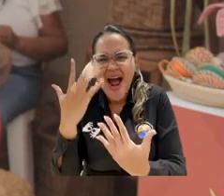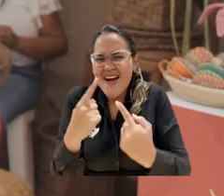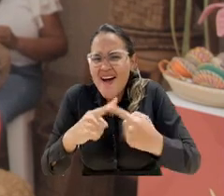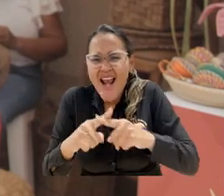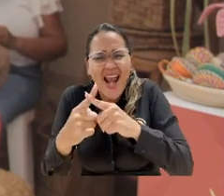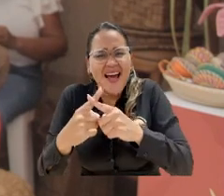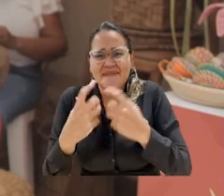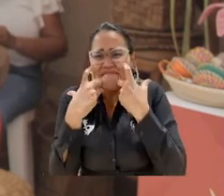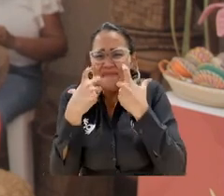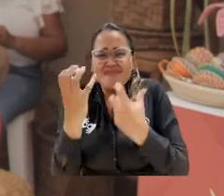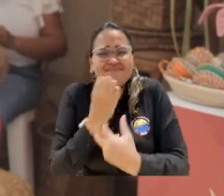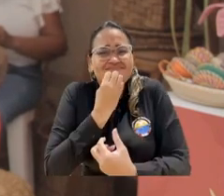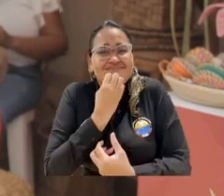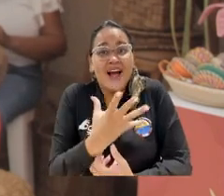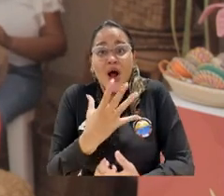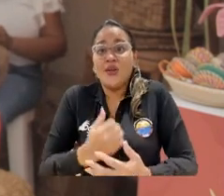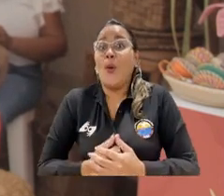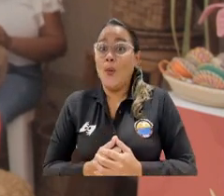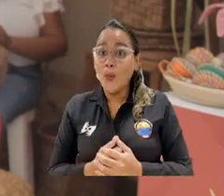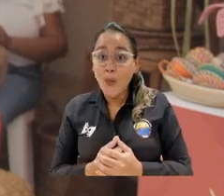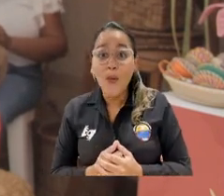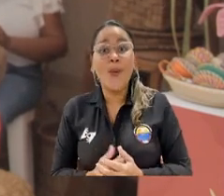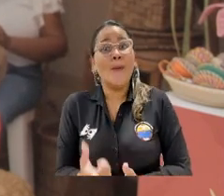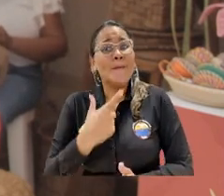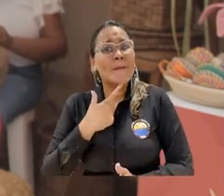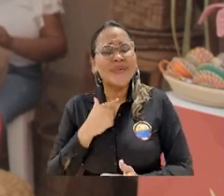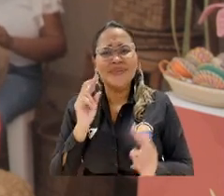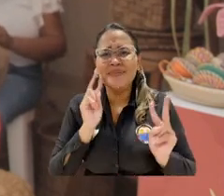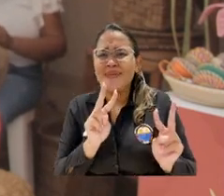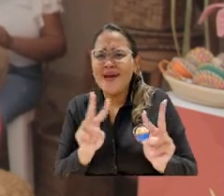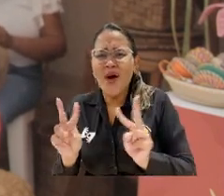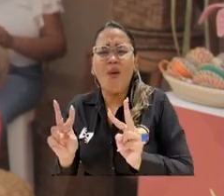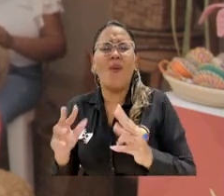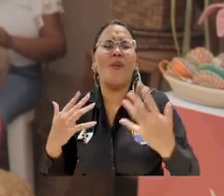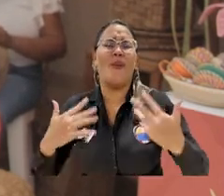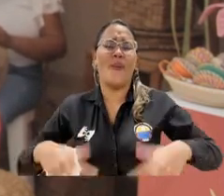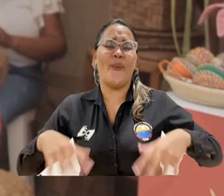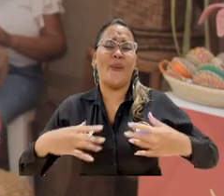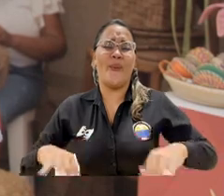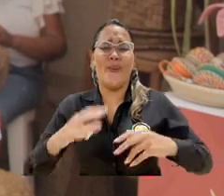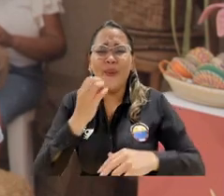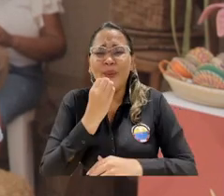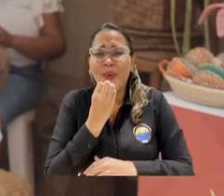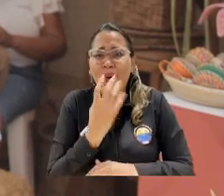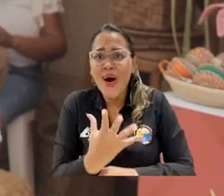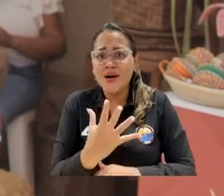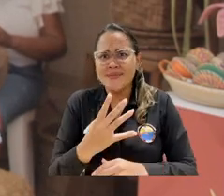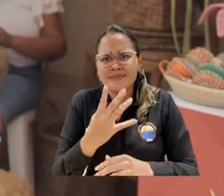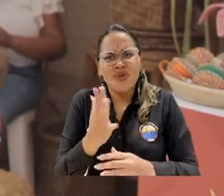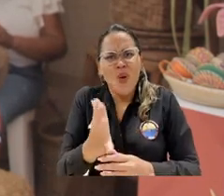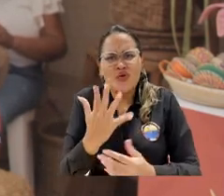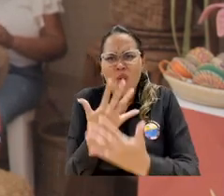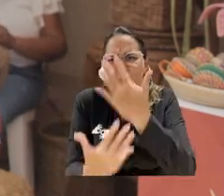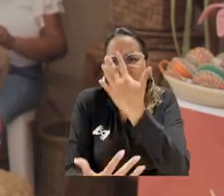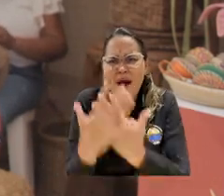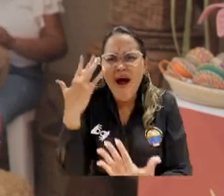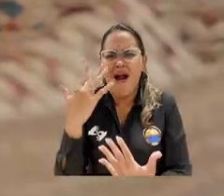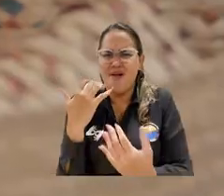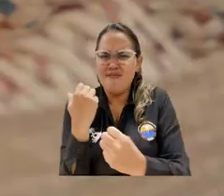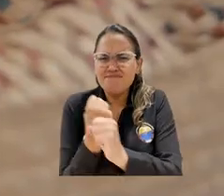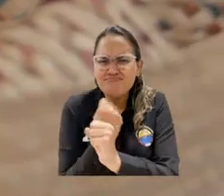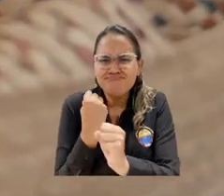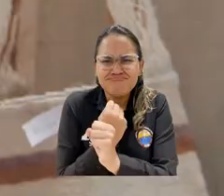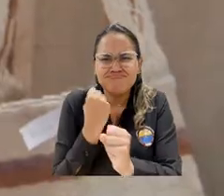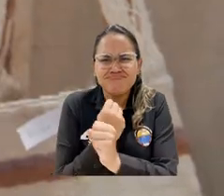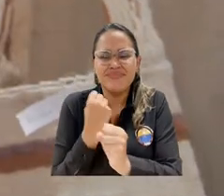a mano. Y este espacio me parece maravilloso porque tiene uno la oportunidad de ver